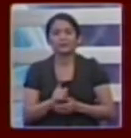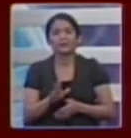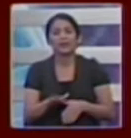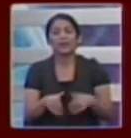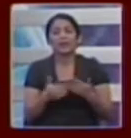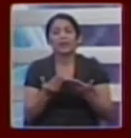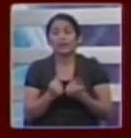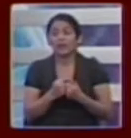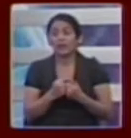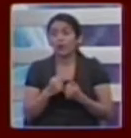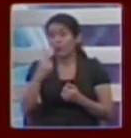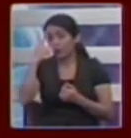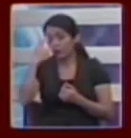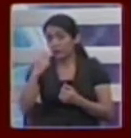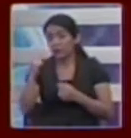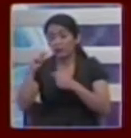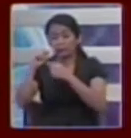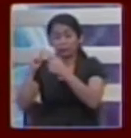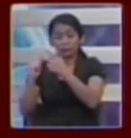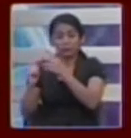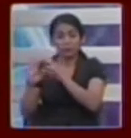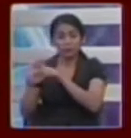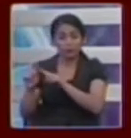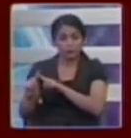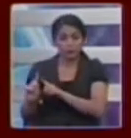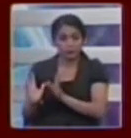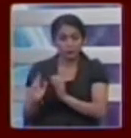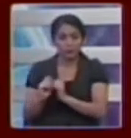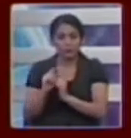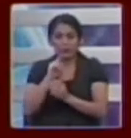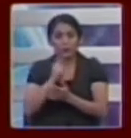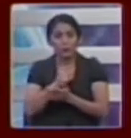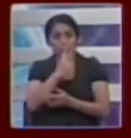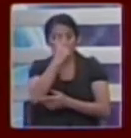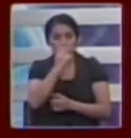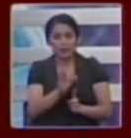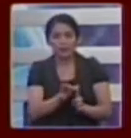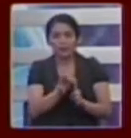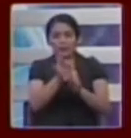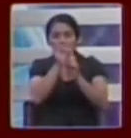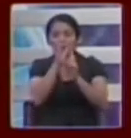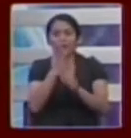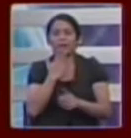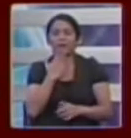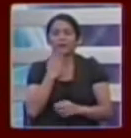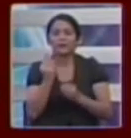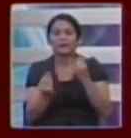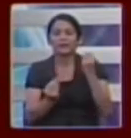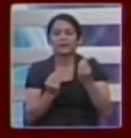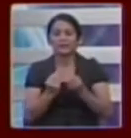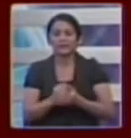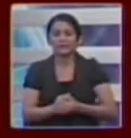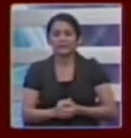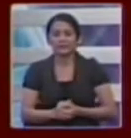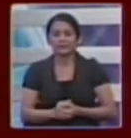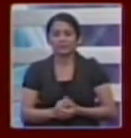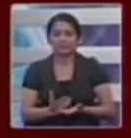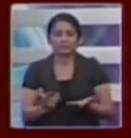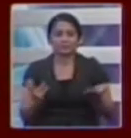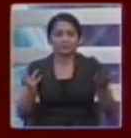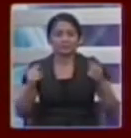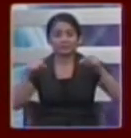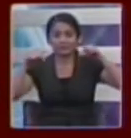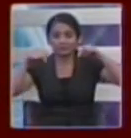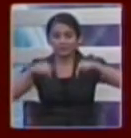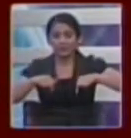¿Qué servicio ofrecen que los diferencia con respecto a los demás hoteles? Yo creo que lo que nos hace diferente es que